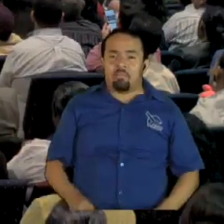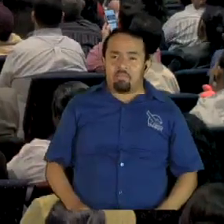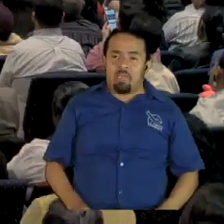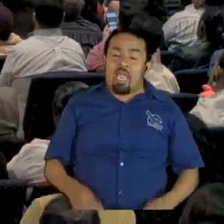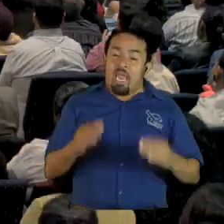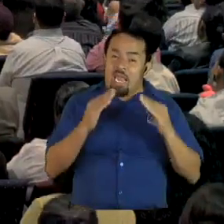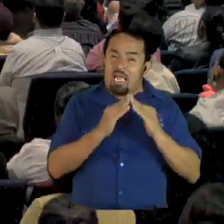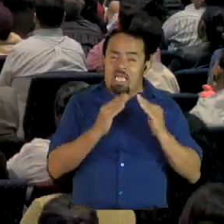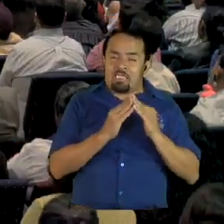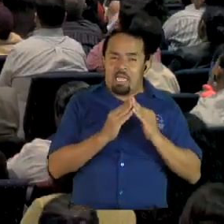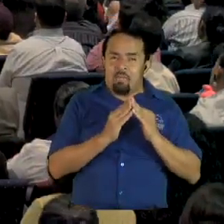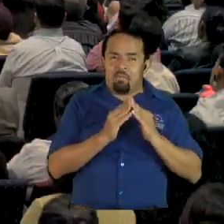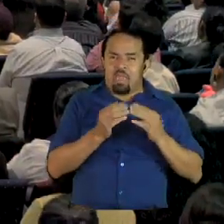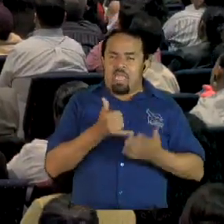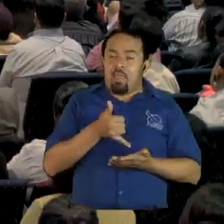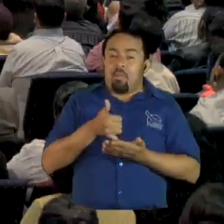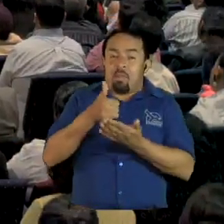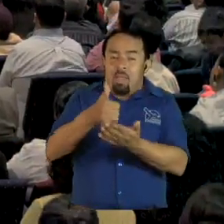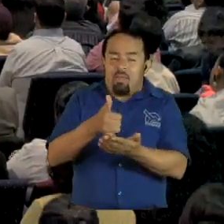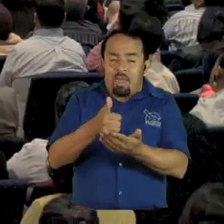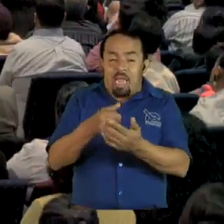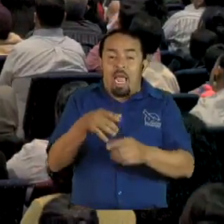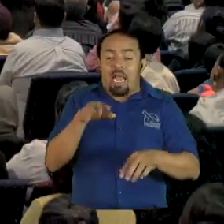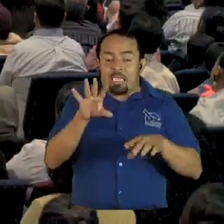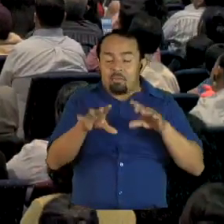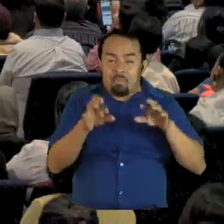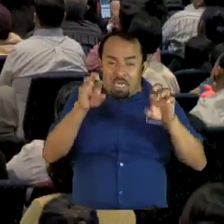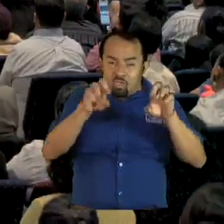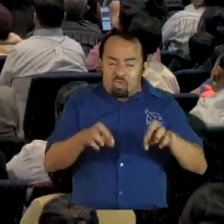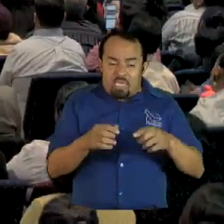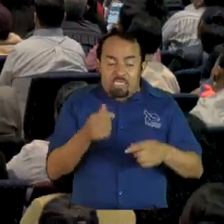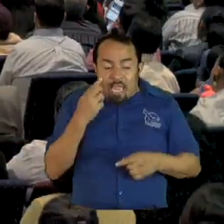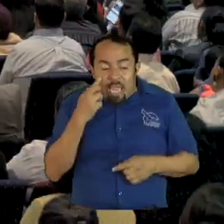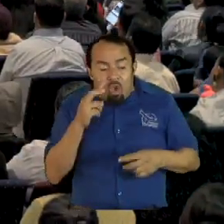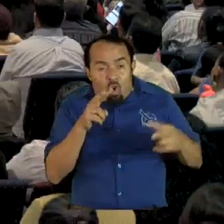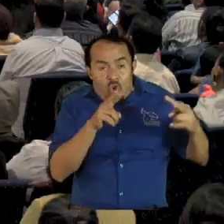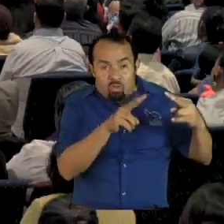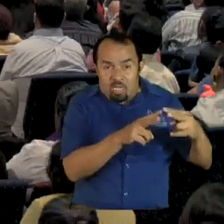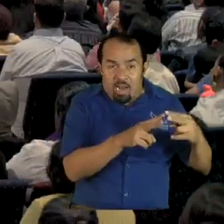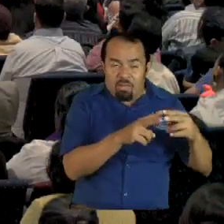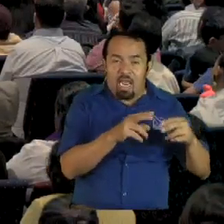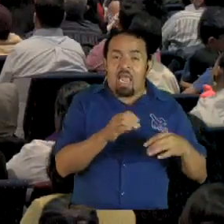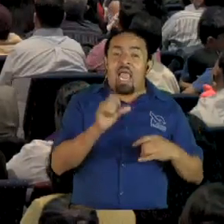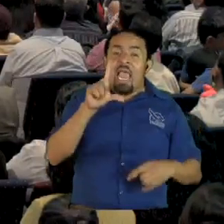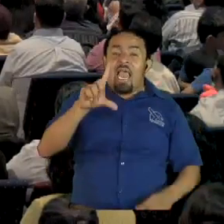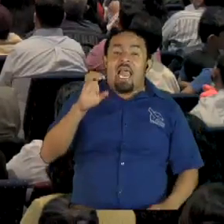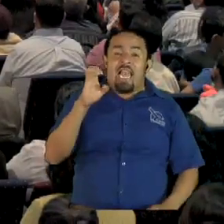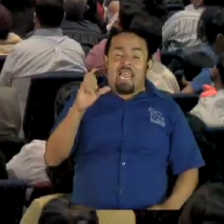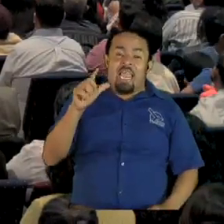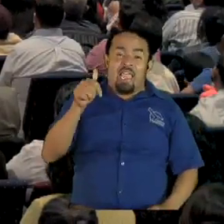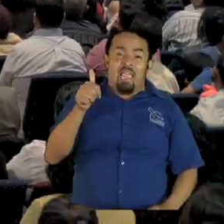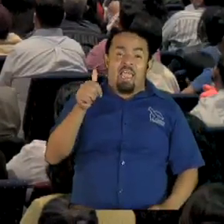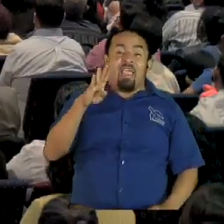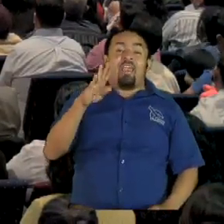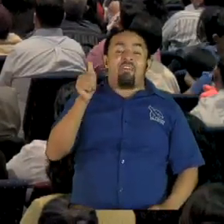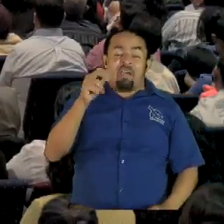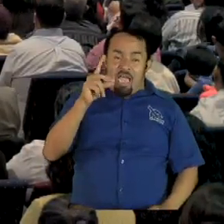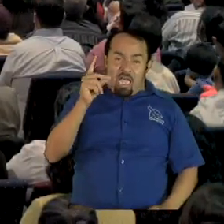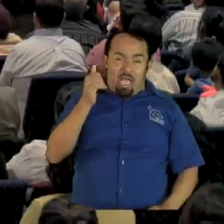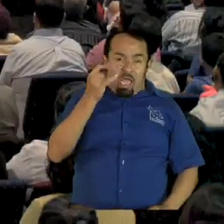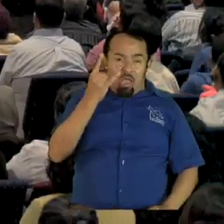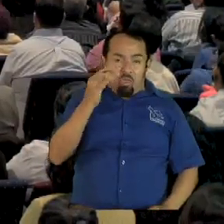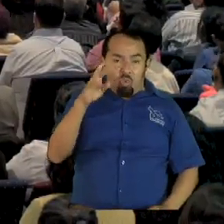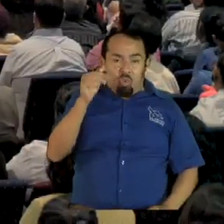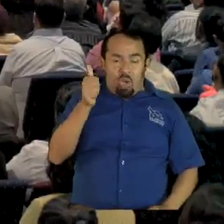y les premiaban al que encontraba la levadura. La levadura, prototipo del pecado, la tenemos que encontrar en nosotros. Tenemos que escudriñar